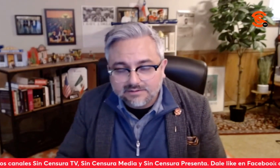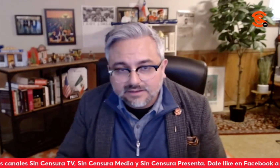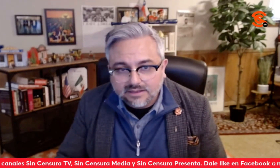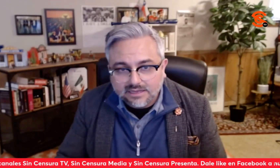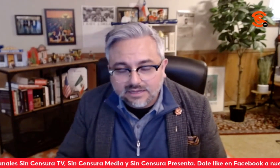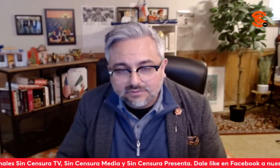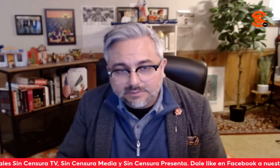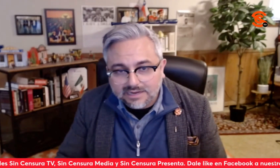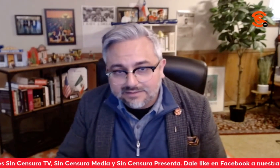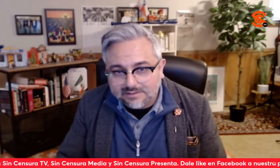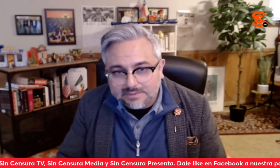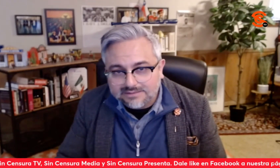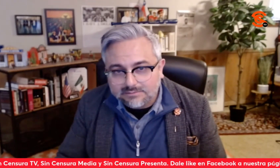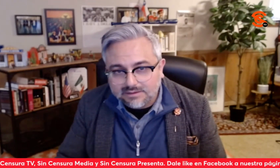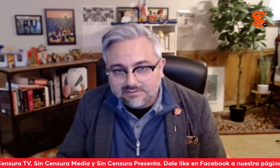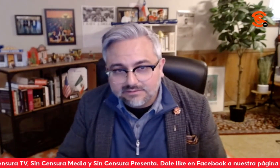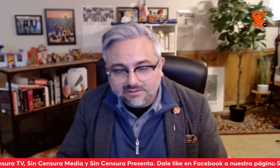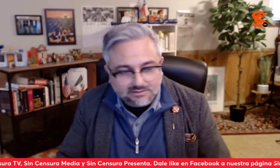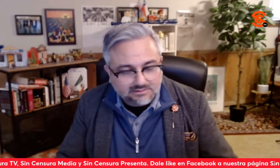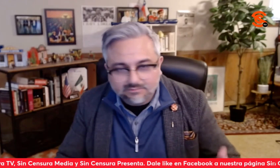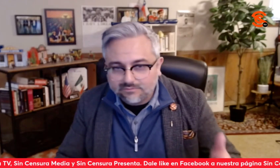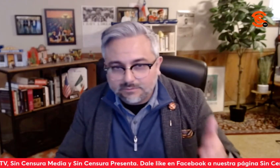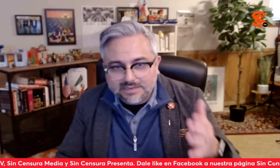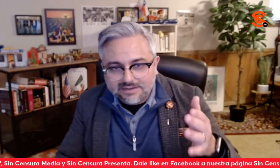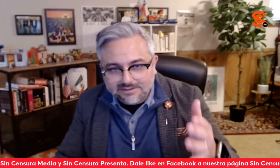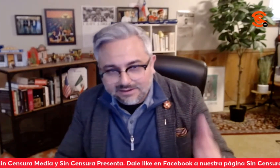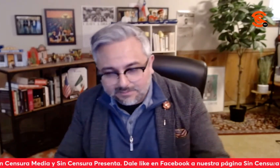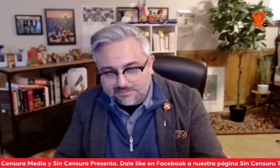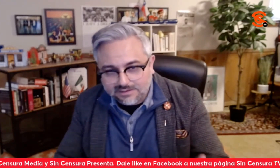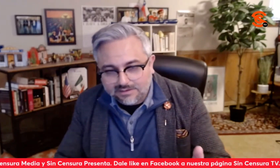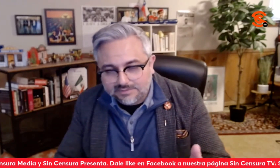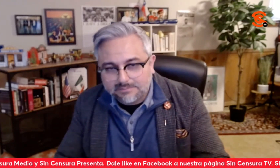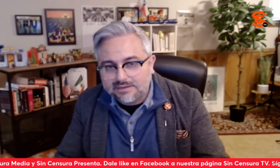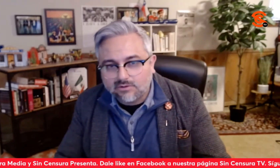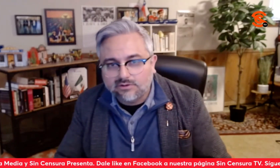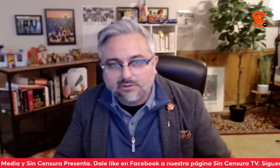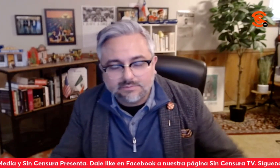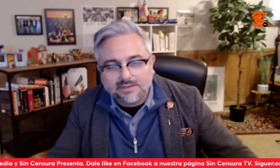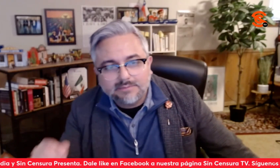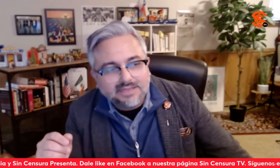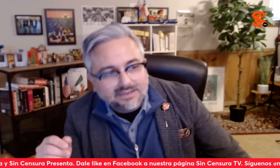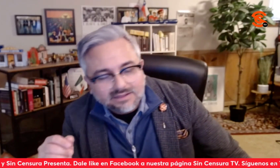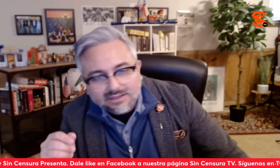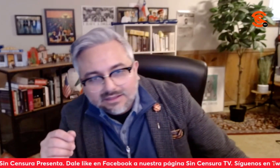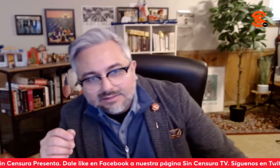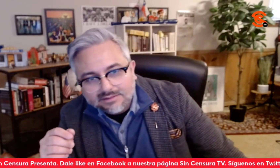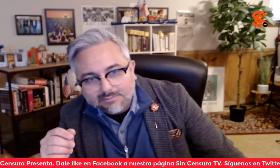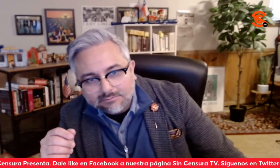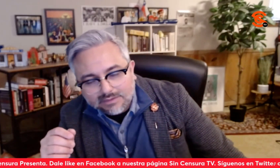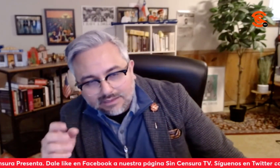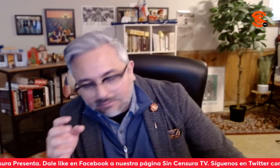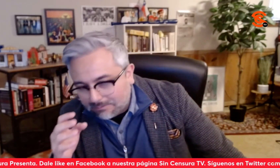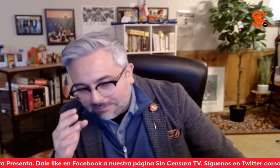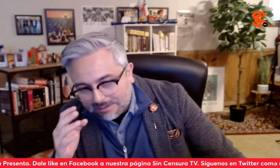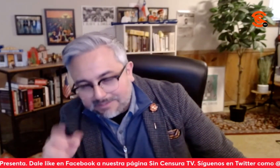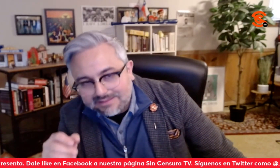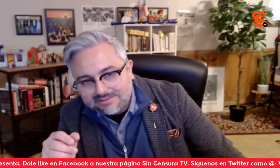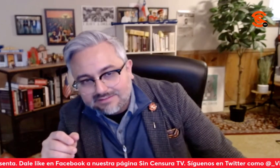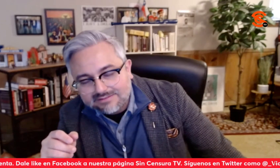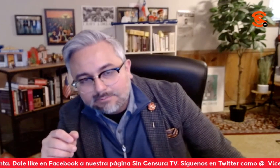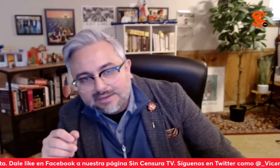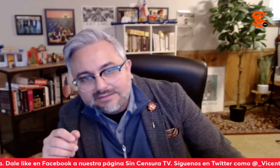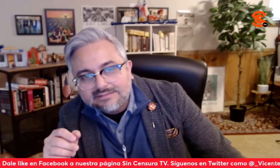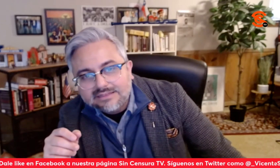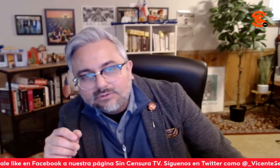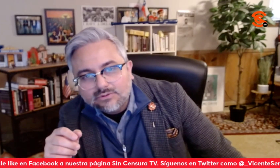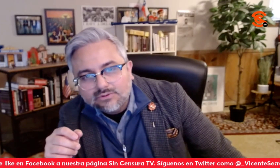llevar a familiares de víctimas familiares del del repsamen del colegio repsamen de a madres